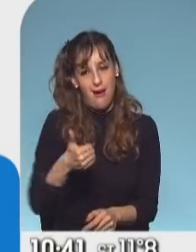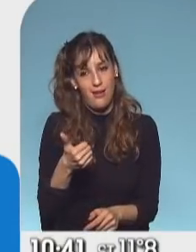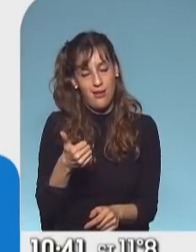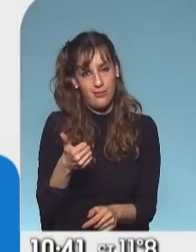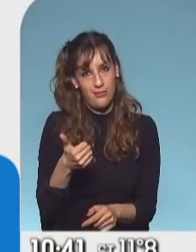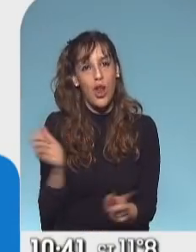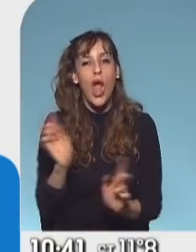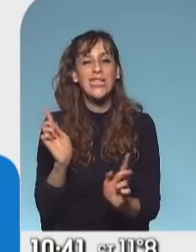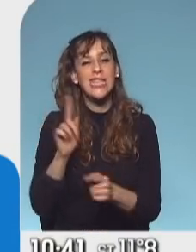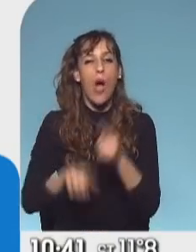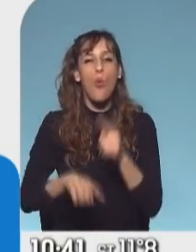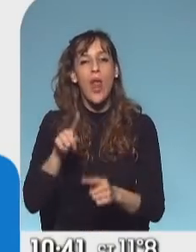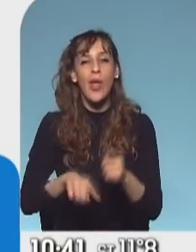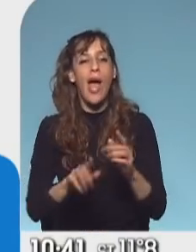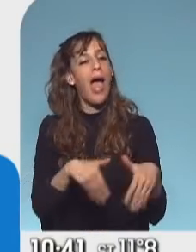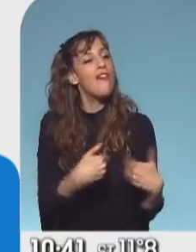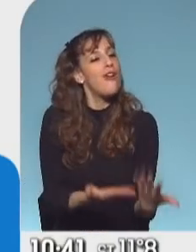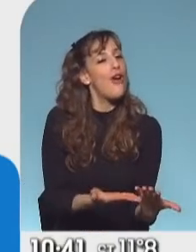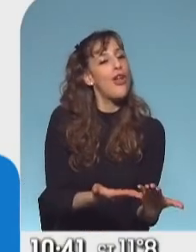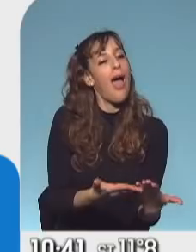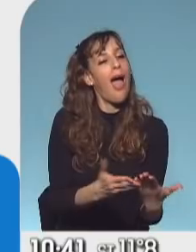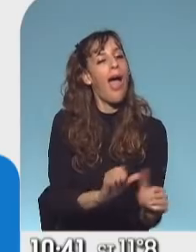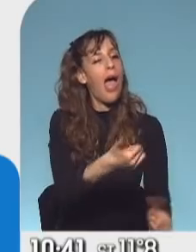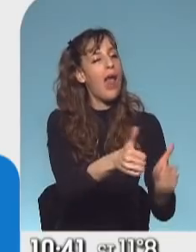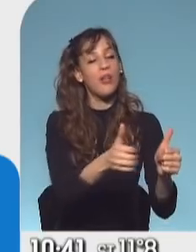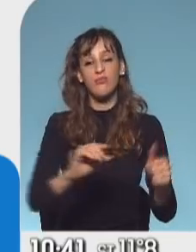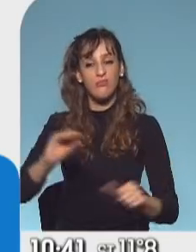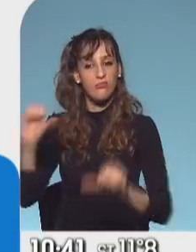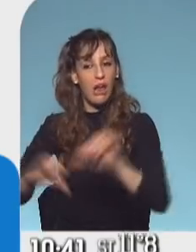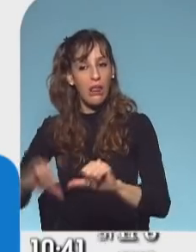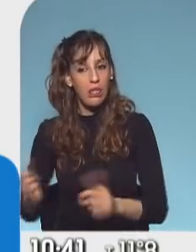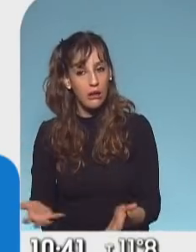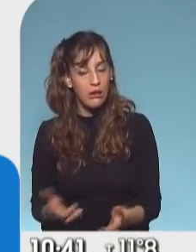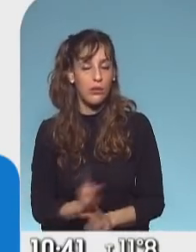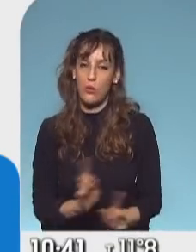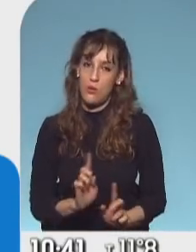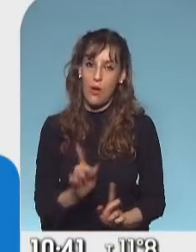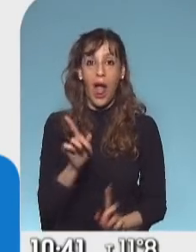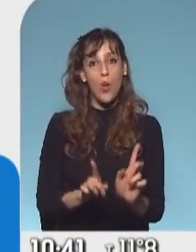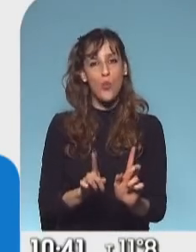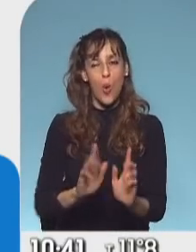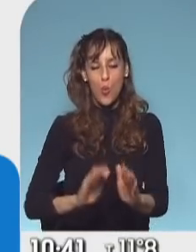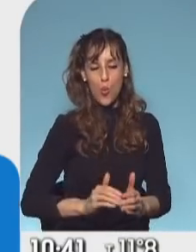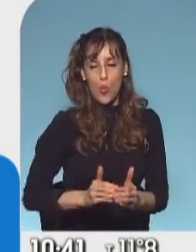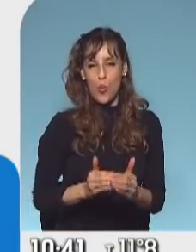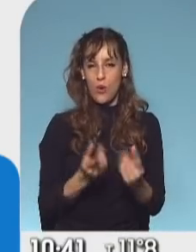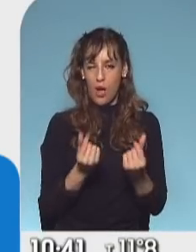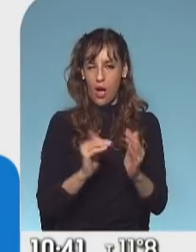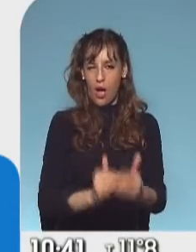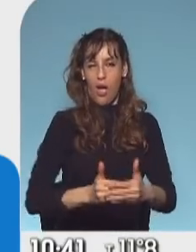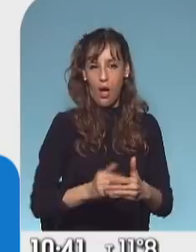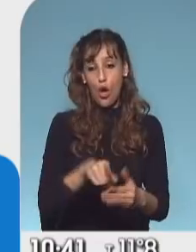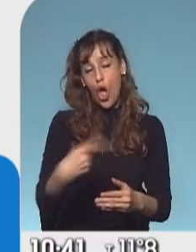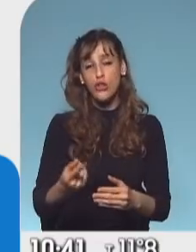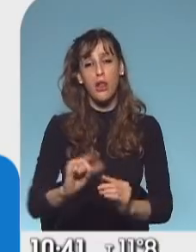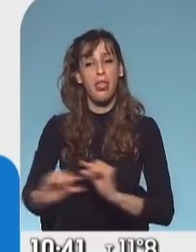No un acuerdo donde algunos ganan y otros pierden. O algunos ganan la gran tajada y otros se llevan los restos